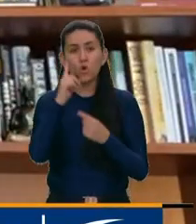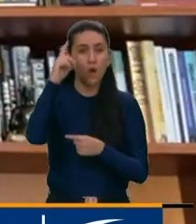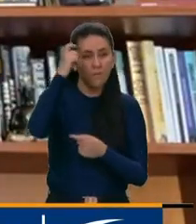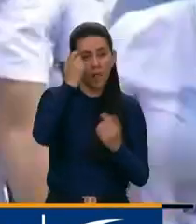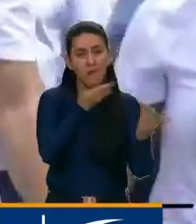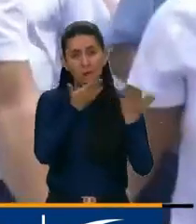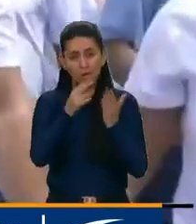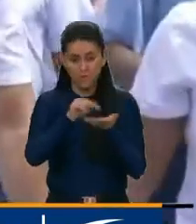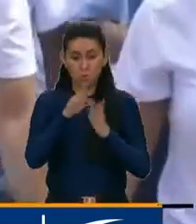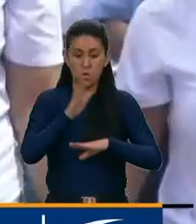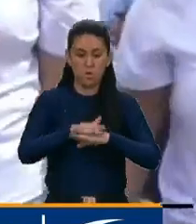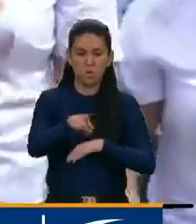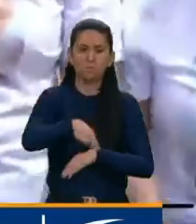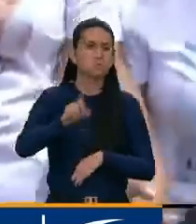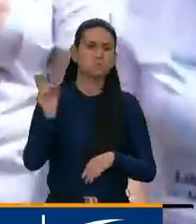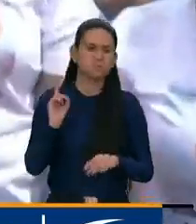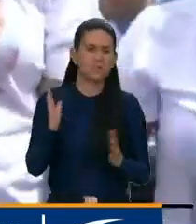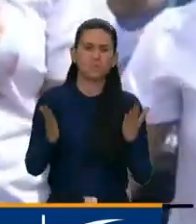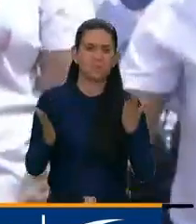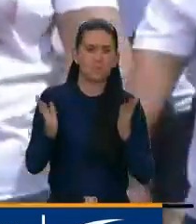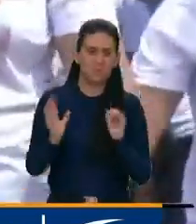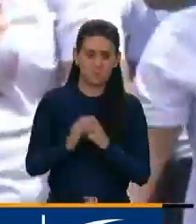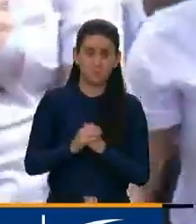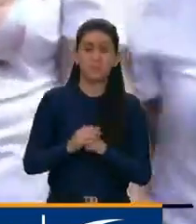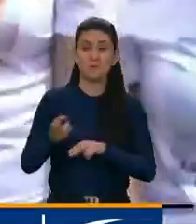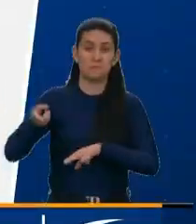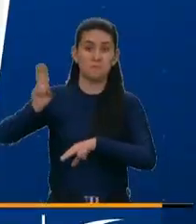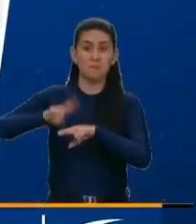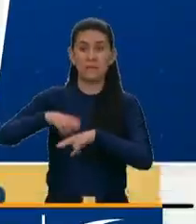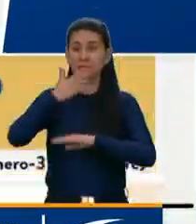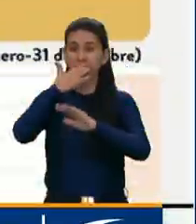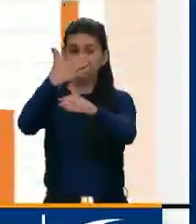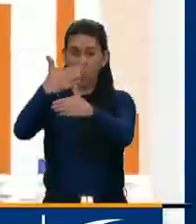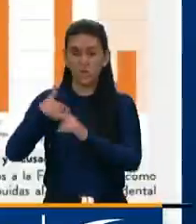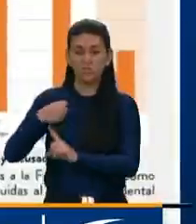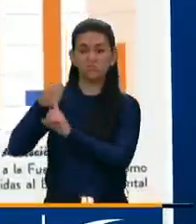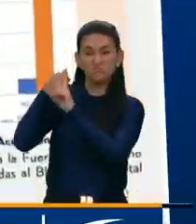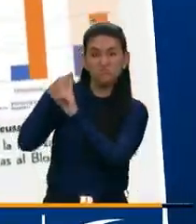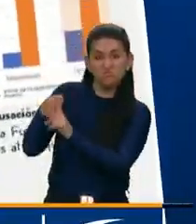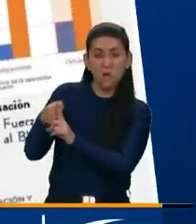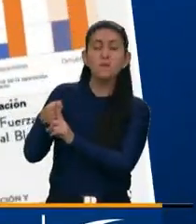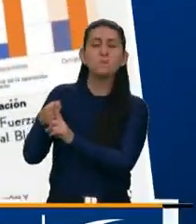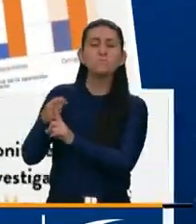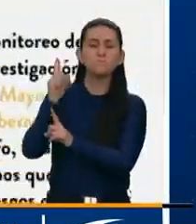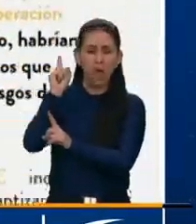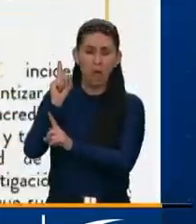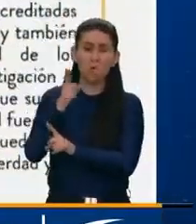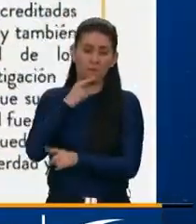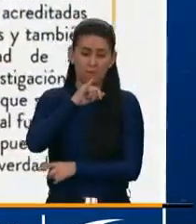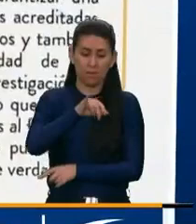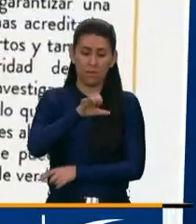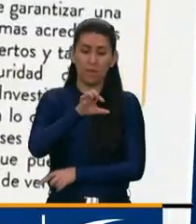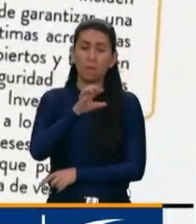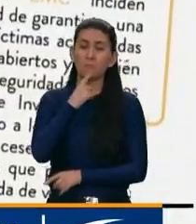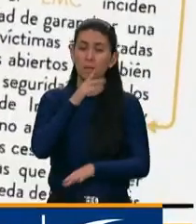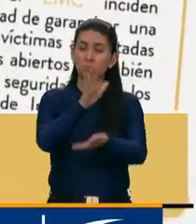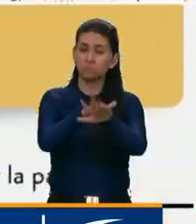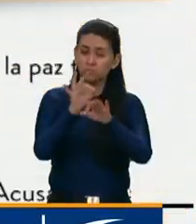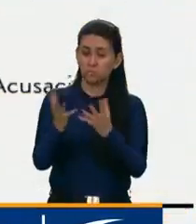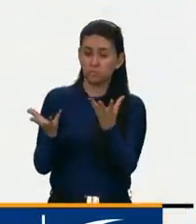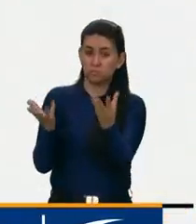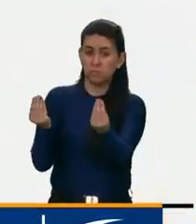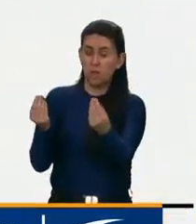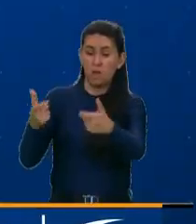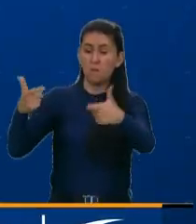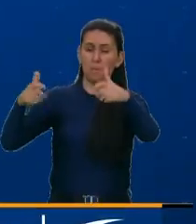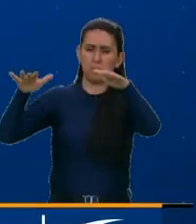gobierno nacional. Aunque aumentó la extorsión y el secuestro, el informe de la JEP también evidencia un desescalamiento de la confrontación entre grupos armados y la